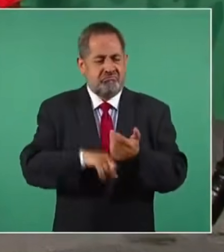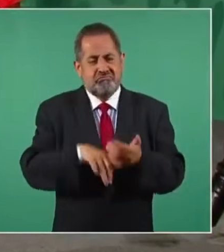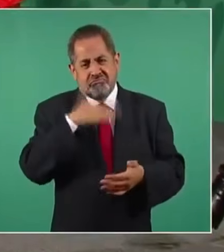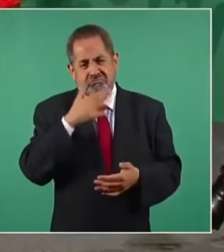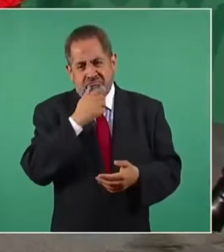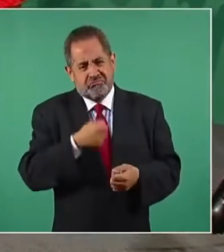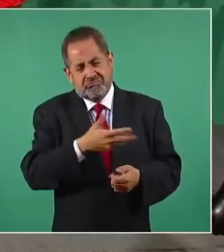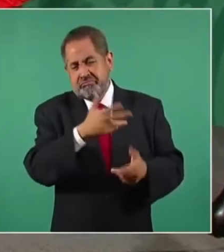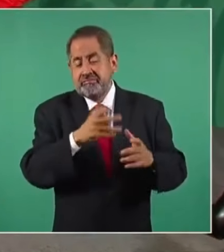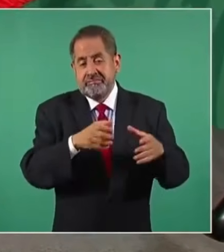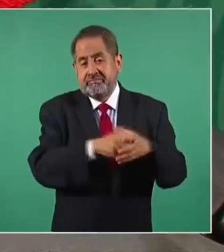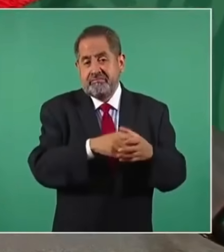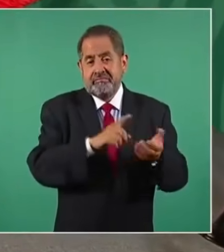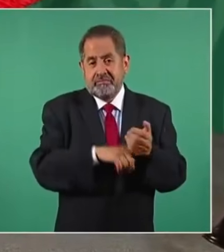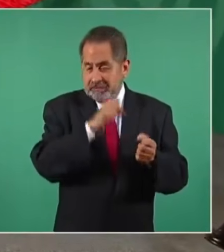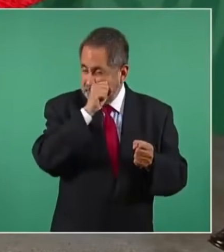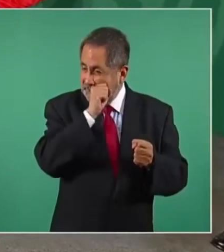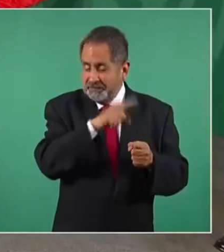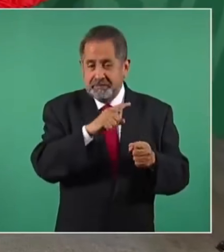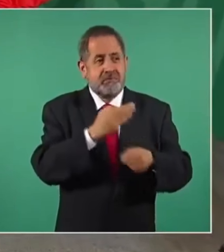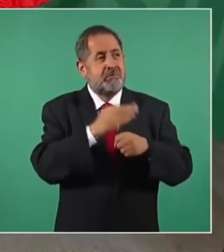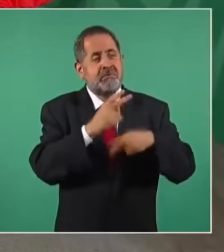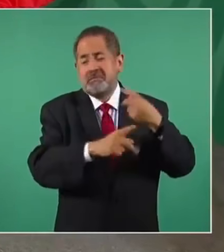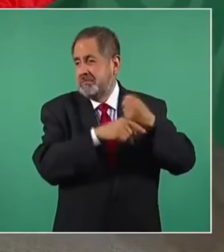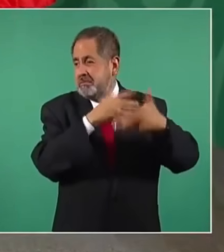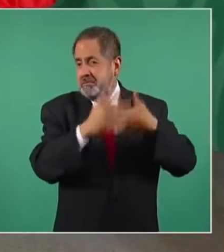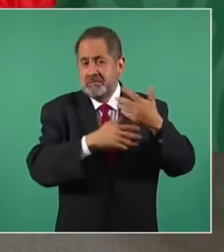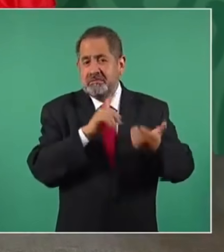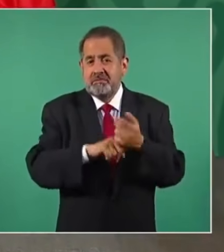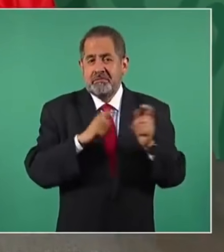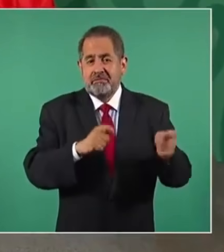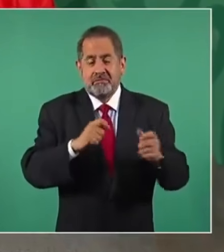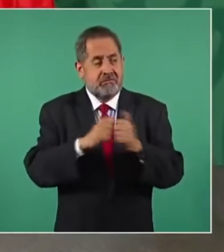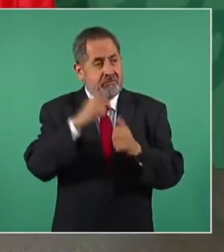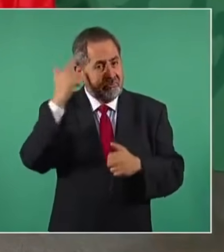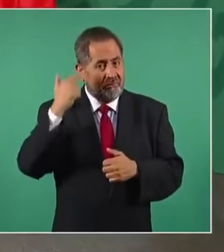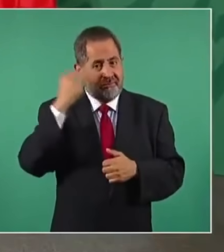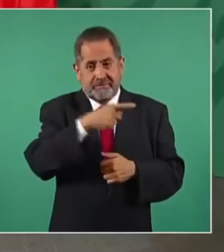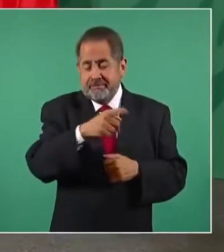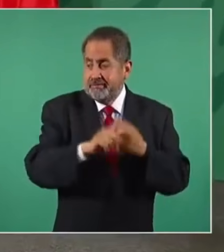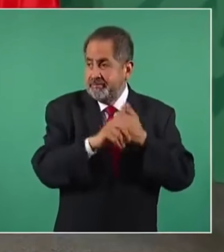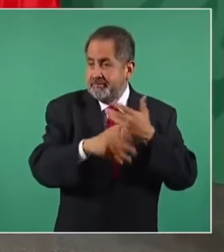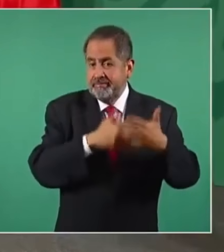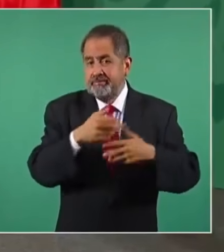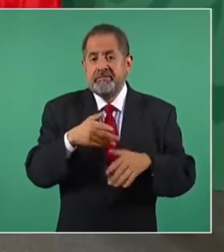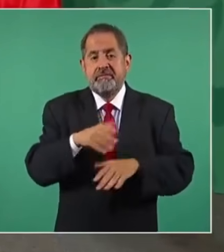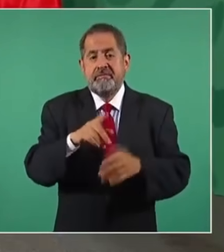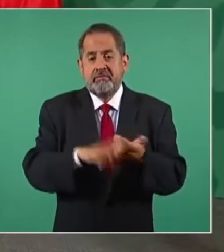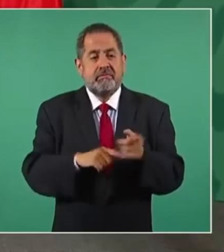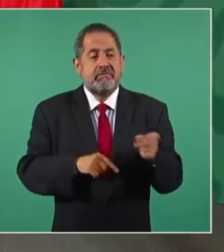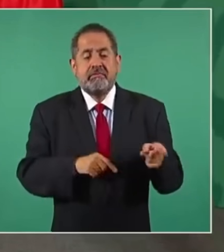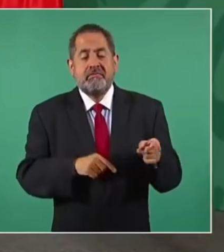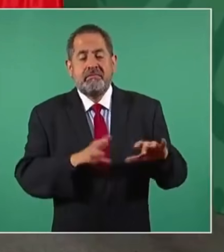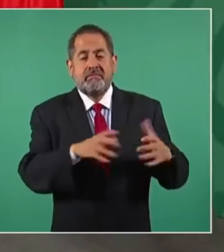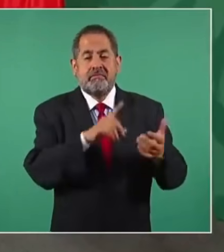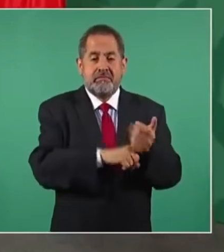corruptos. Hay todo un escándalo que tiene que ver con el rey sobre la